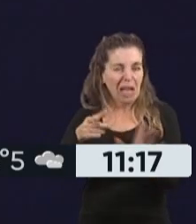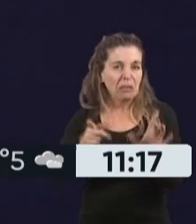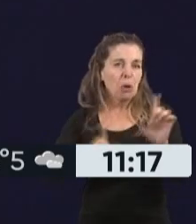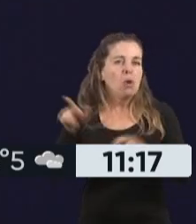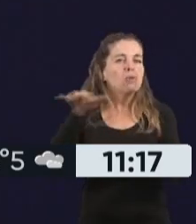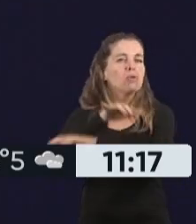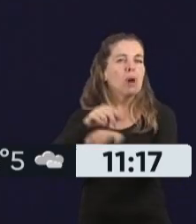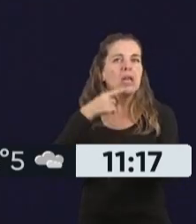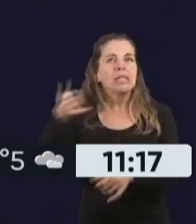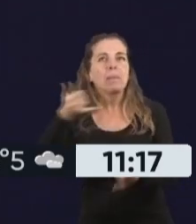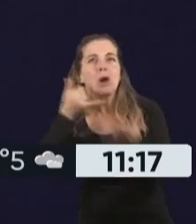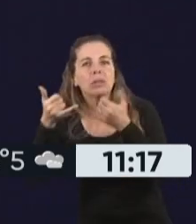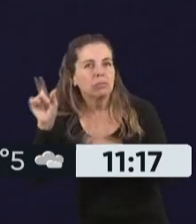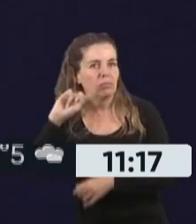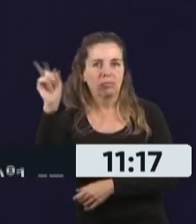así, hablaron